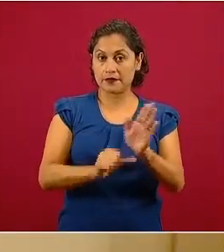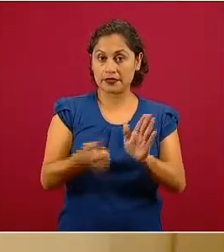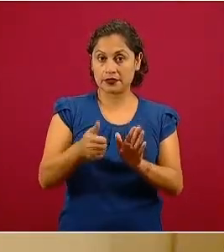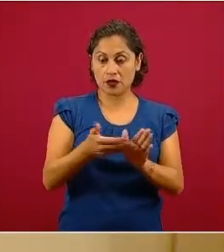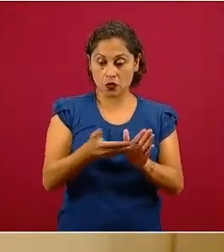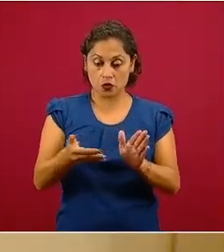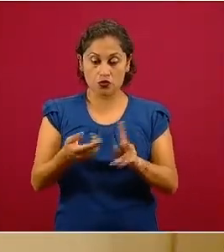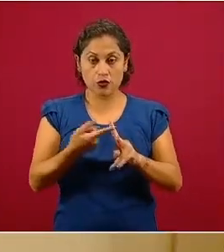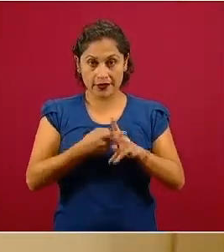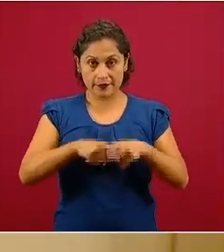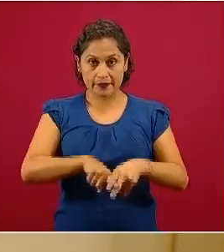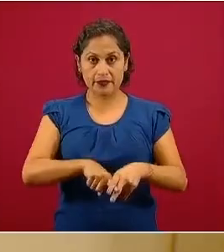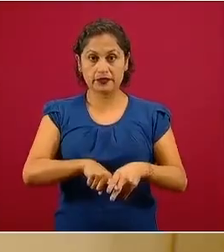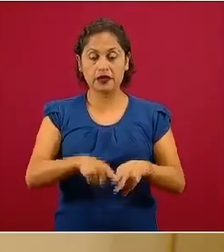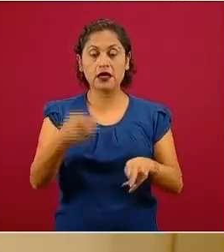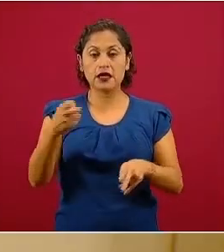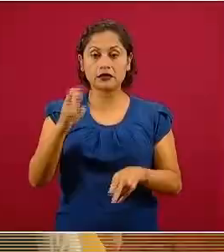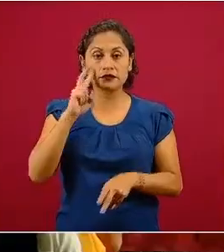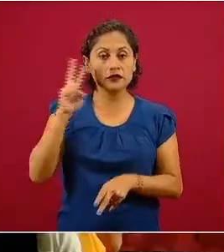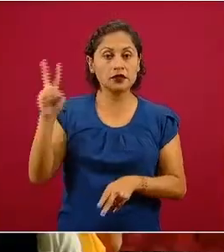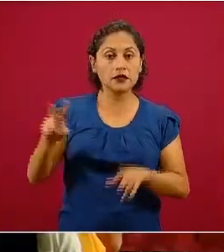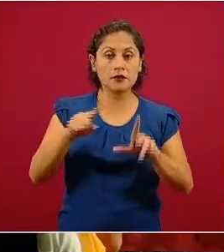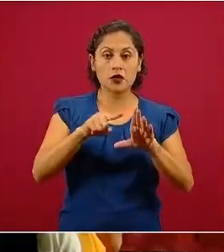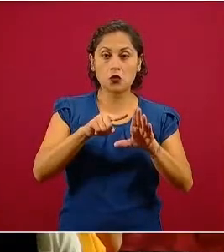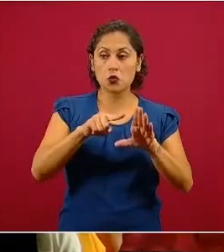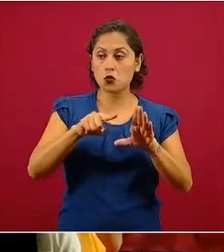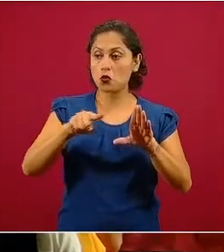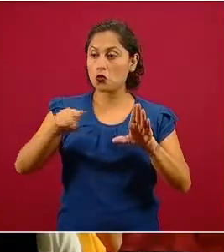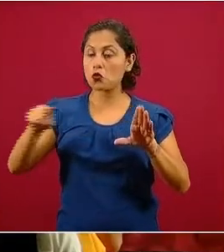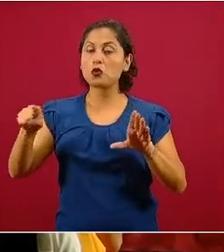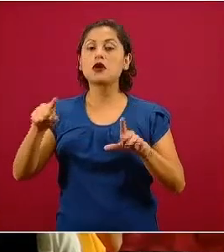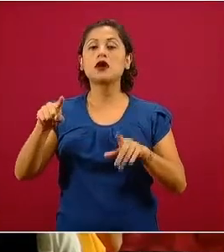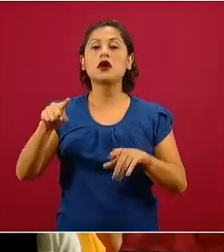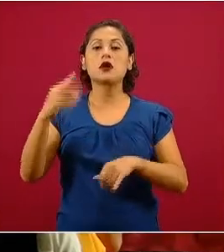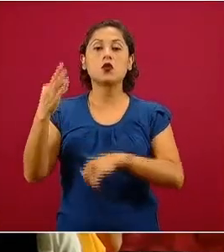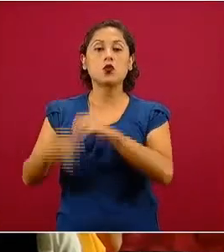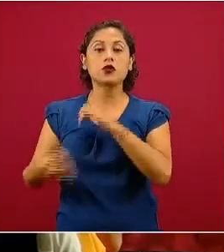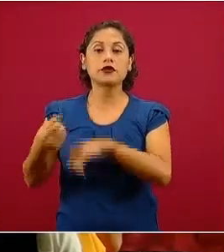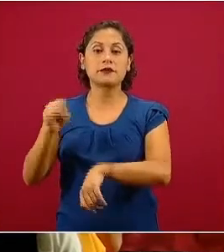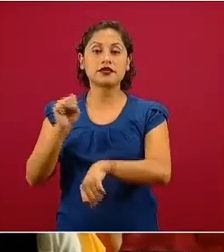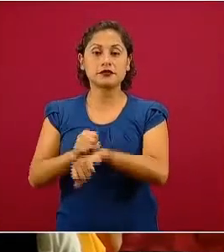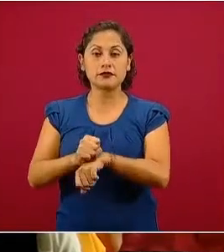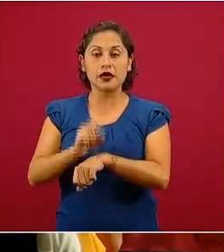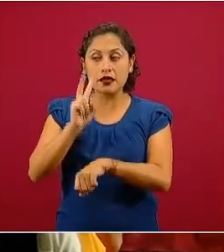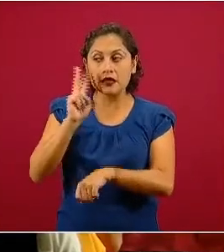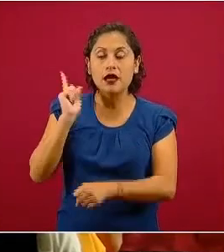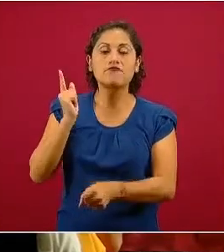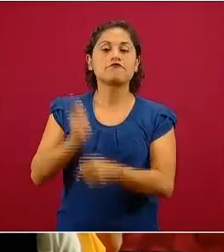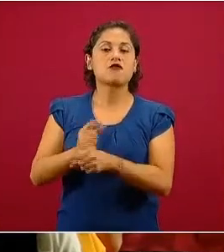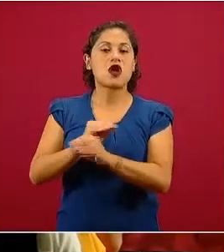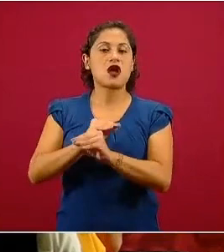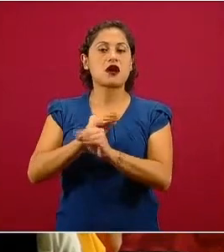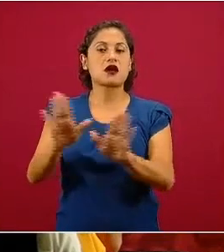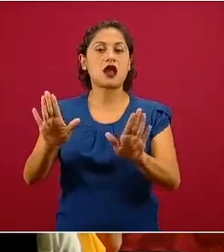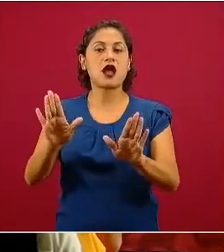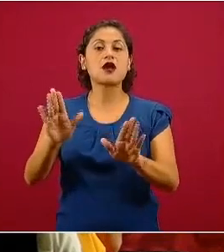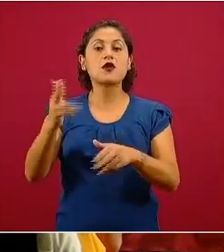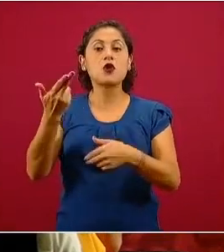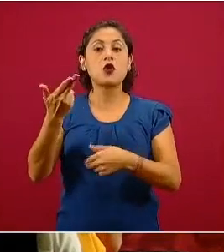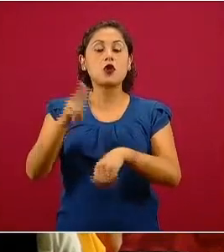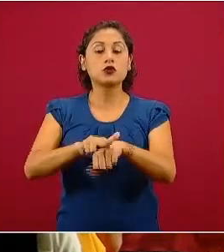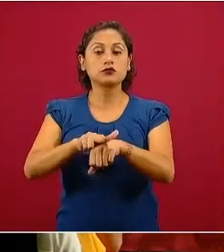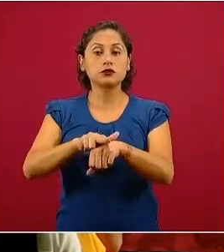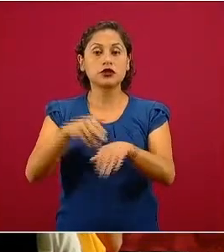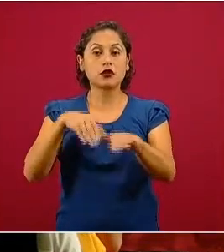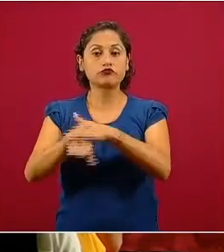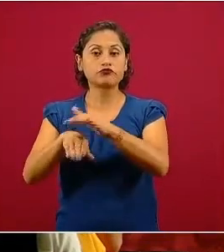se mantuvo una meseta prácticamente y en la última semana es donde empezamos ya a ver signos de disminución en la hospitalización, aunque todavía